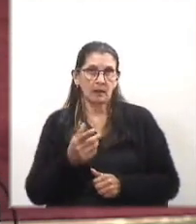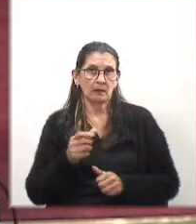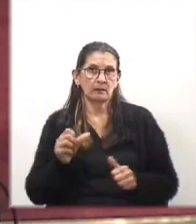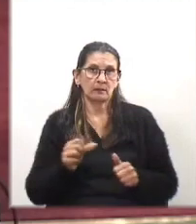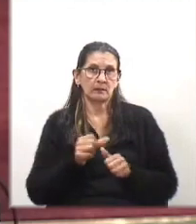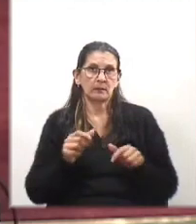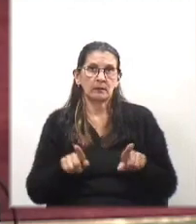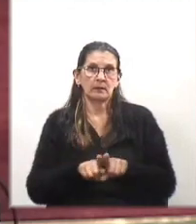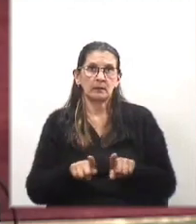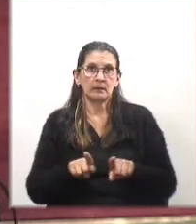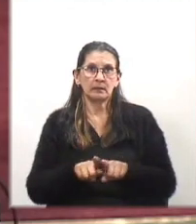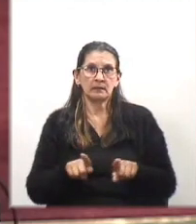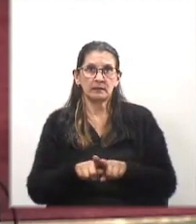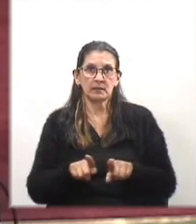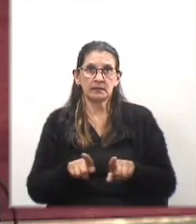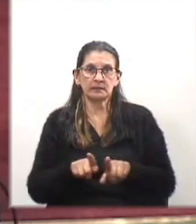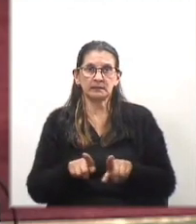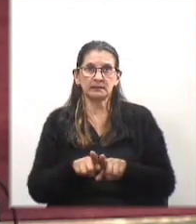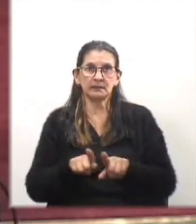la misma promesa que hicieron